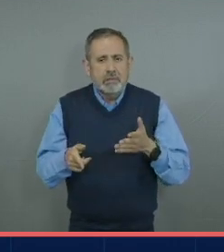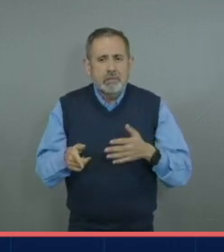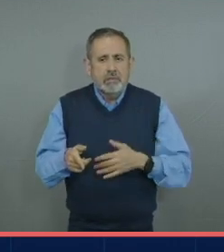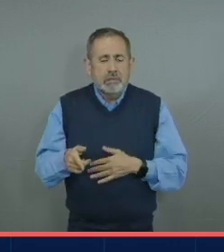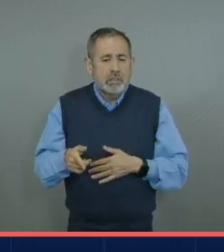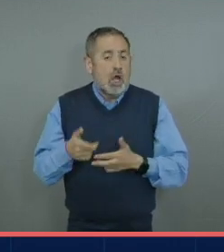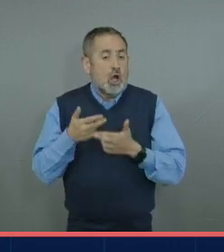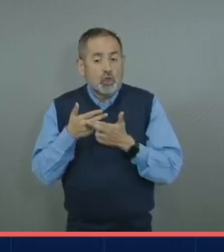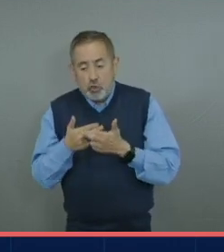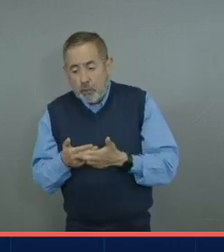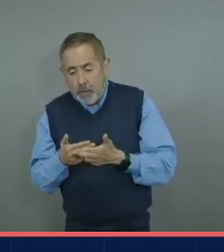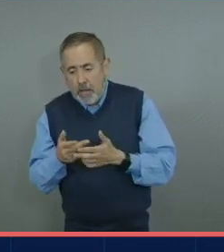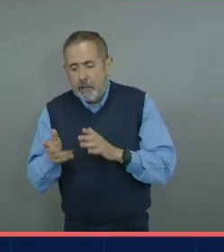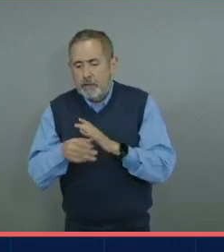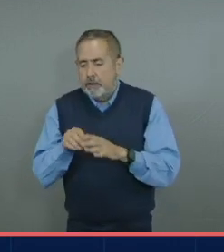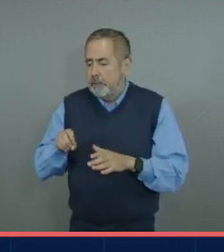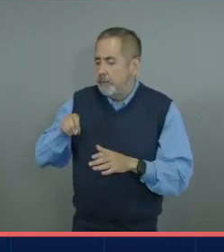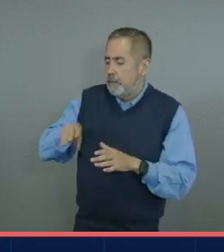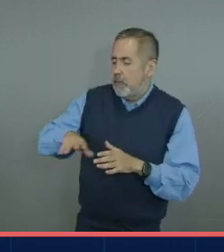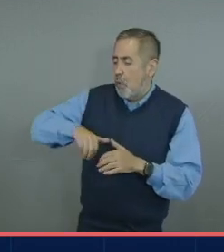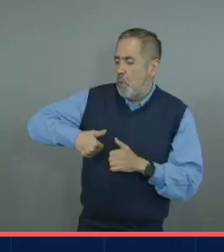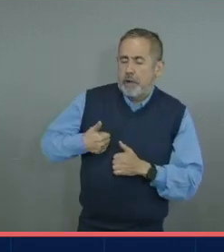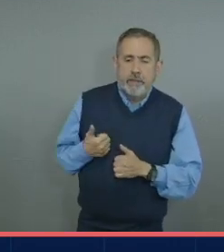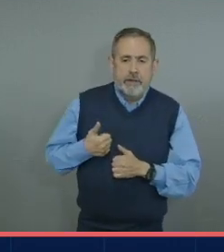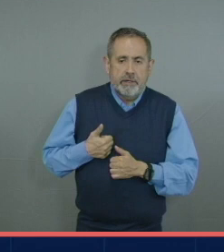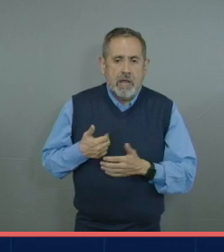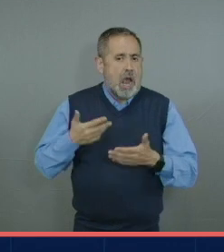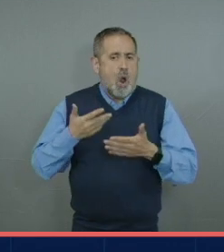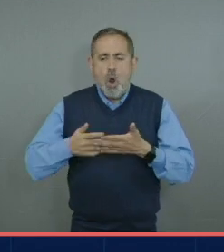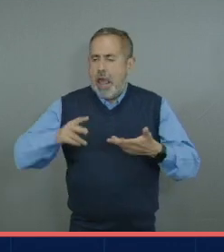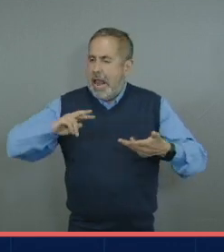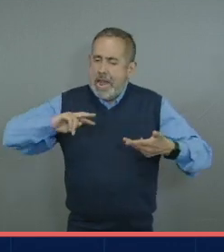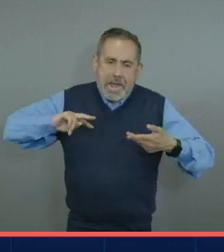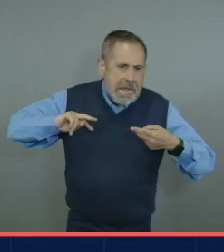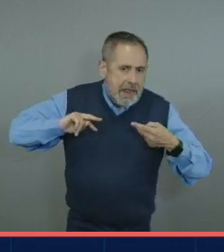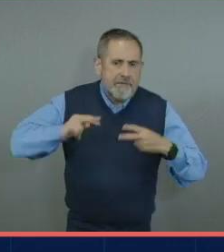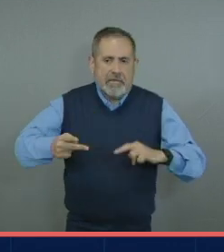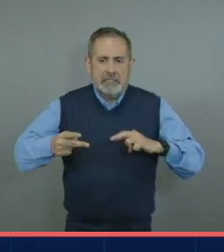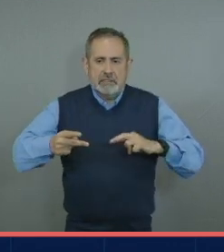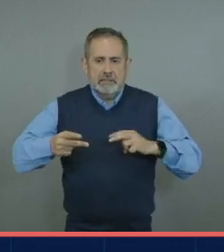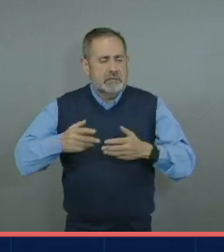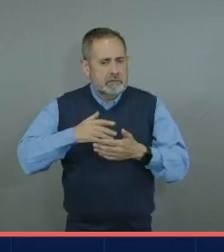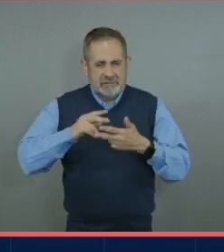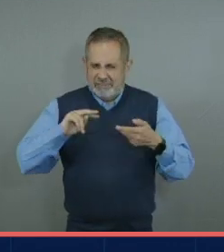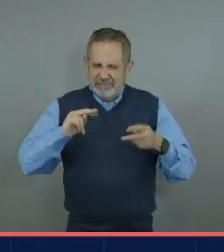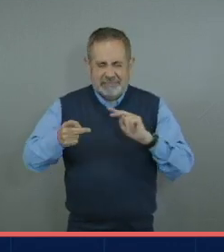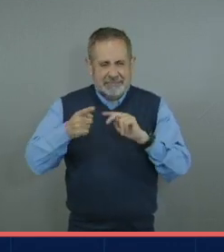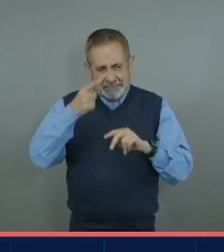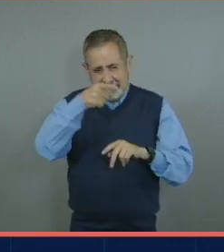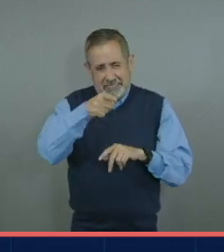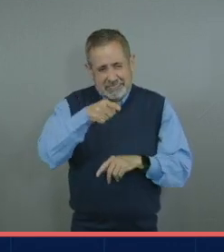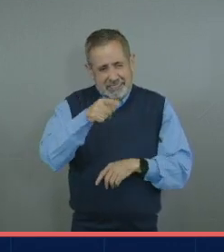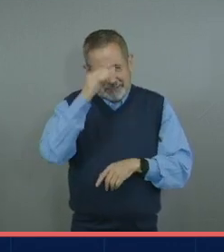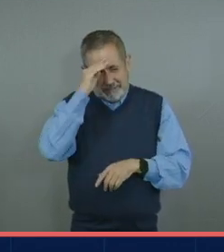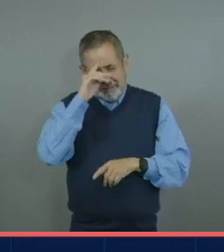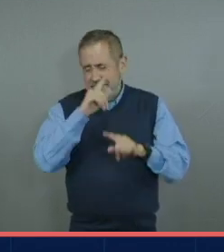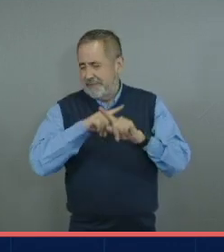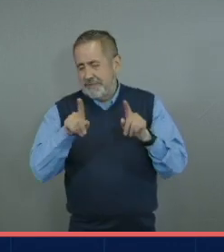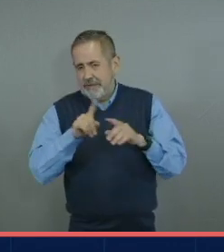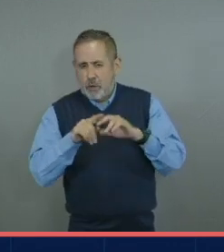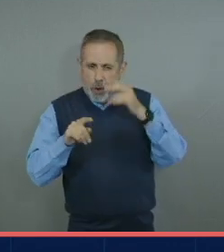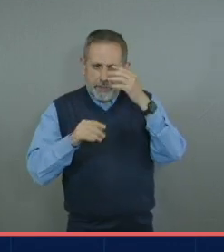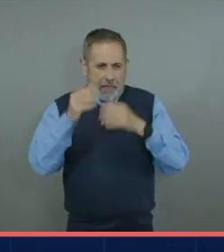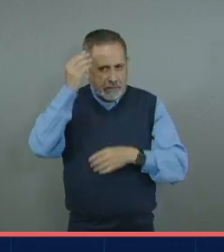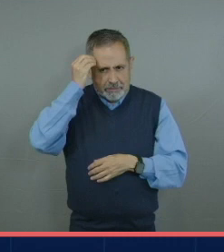me sobra, ahorro. Hoy vamos a cambiar esa mentalidad. Hoy la vamos a borrar porque acuérdense que ese chip que